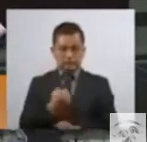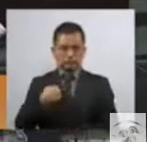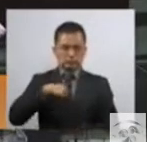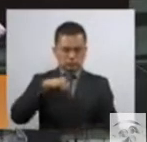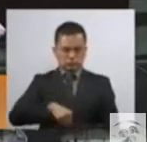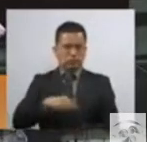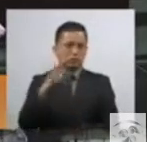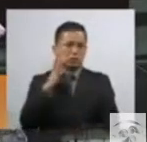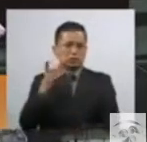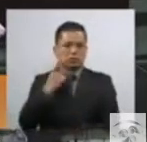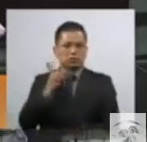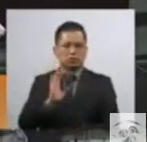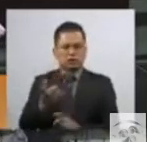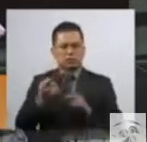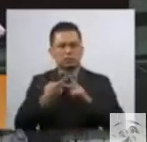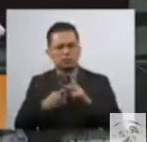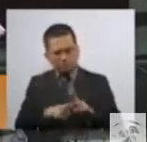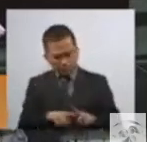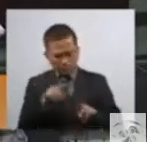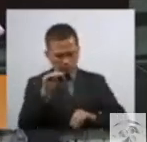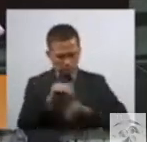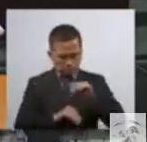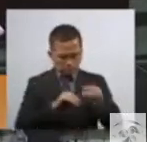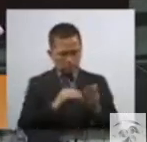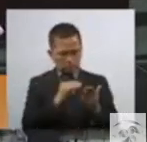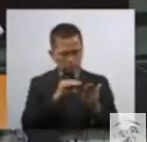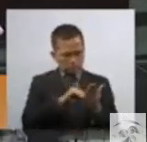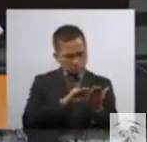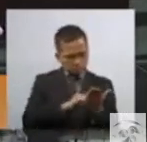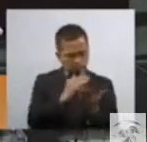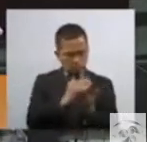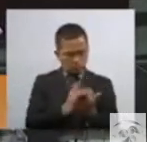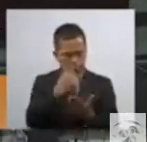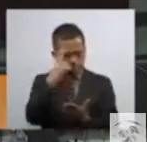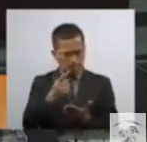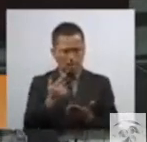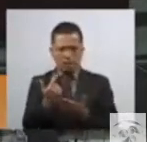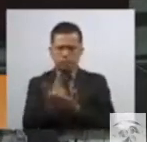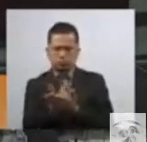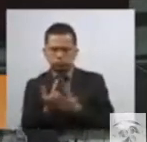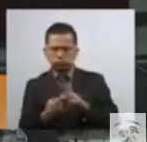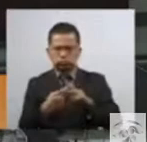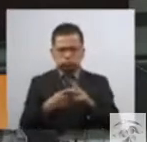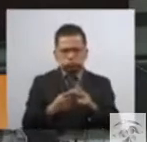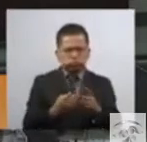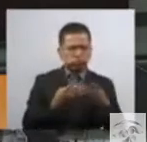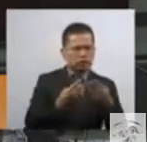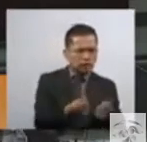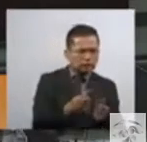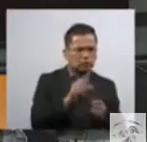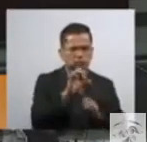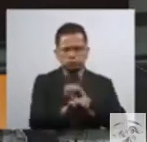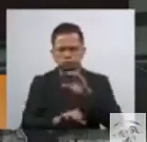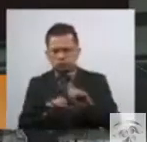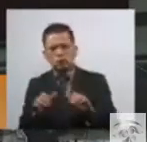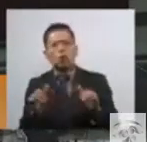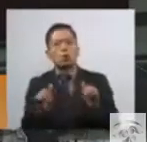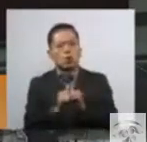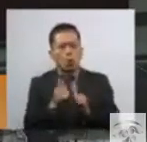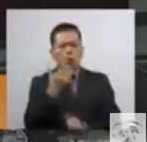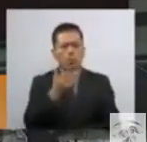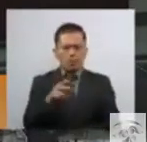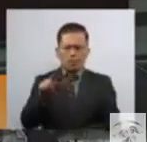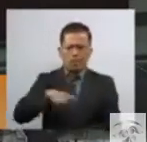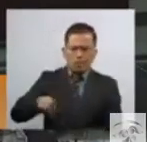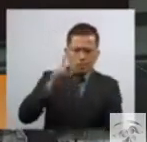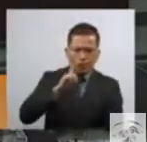que el presupuesto de egresos tuviera perspectiva de género. Desde hace 13 años contamos con un anexo transversal que nos